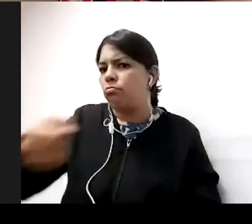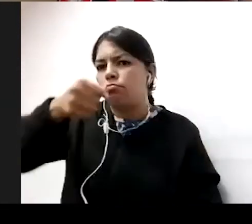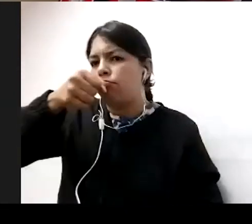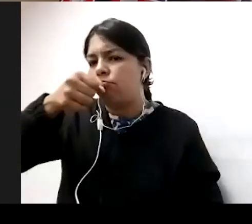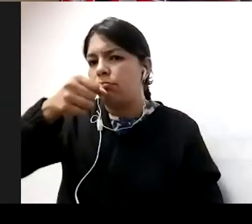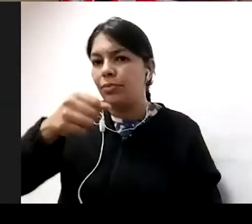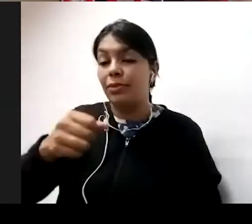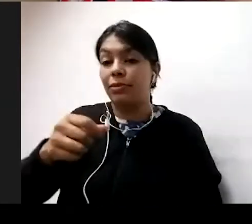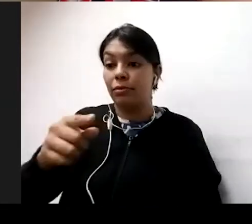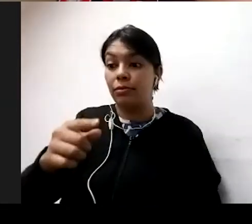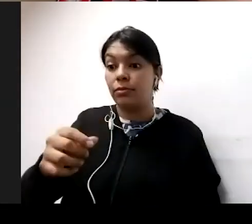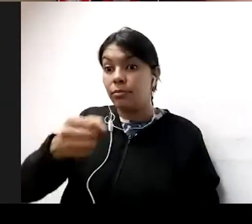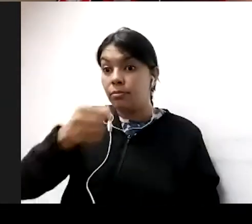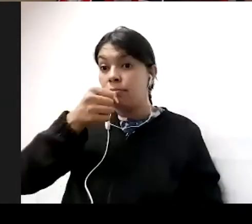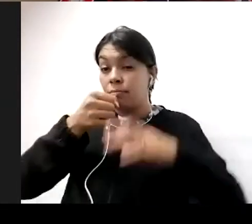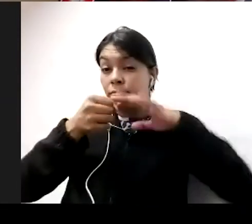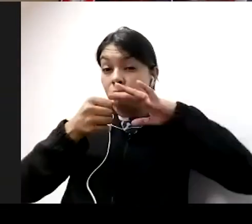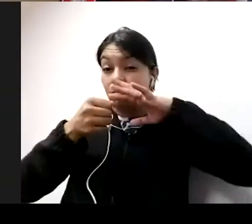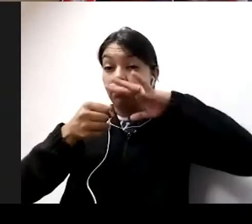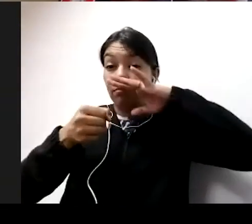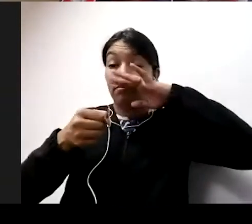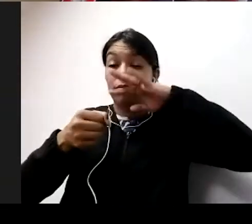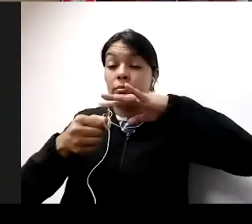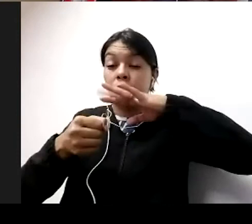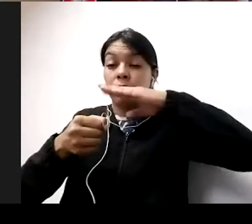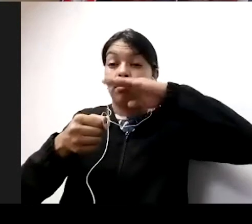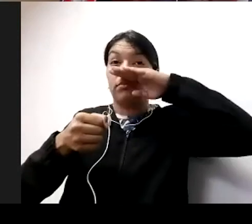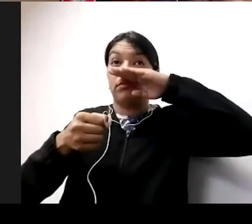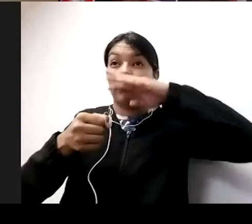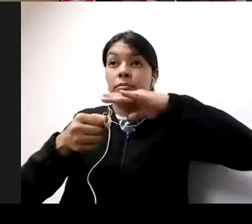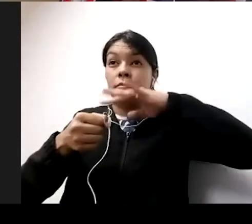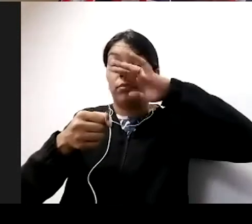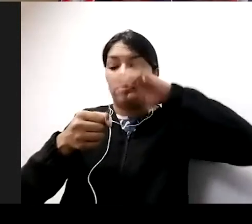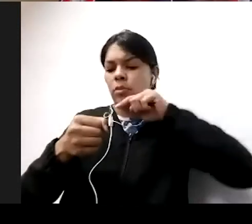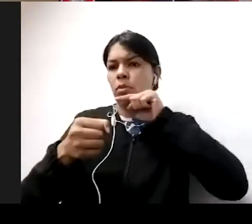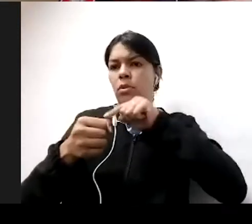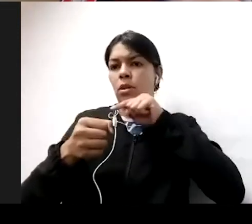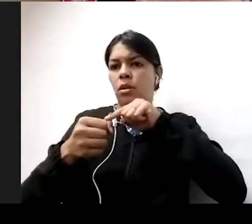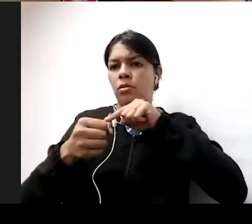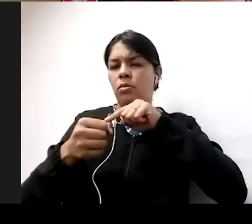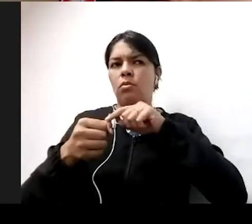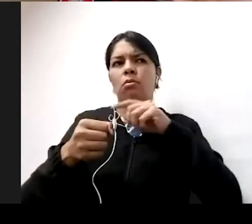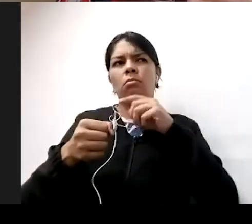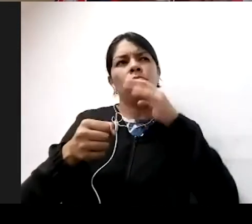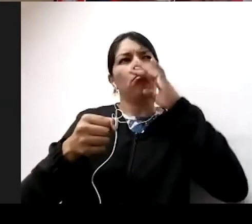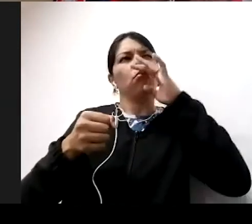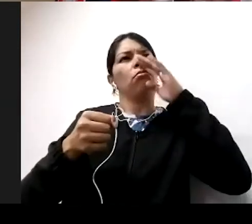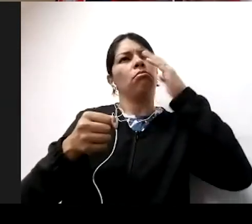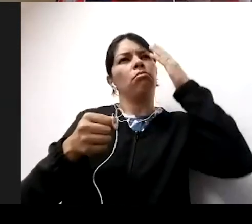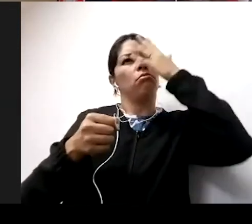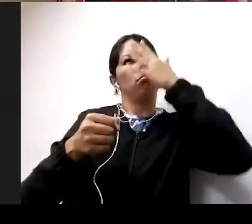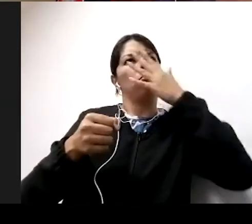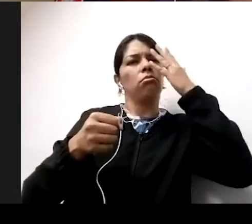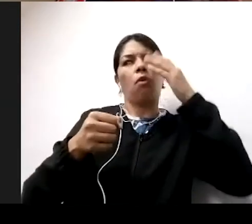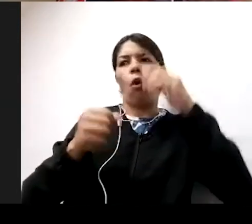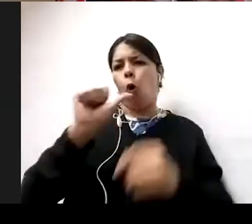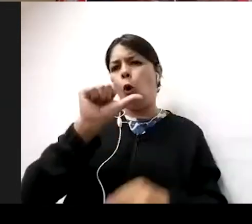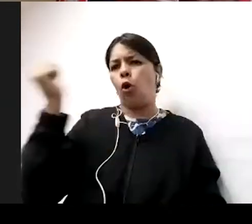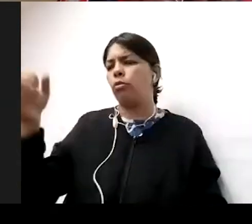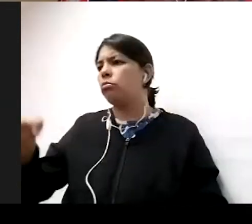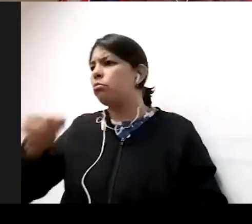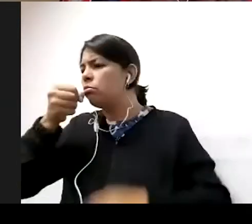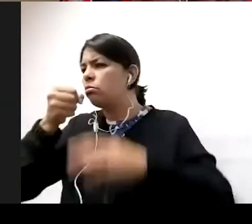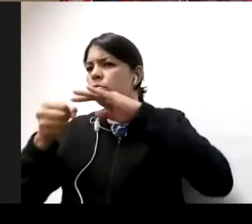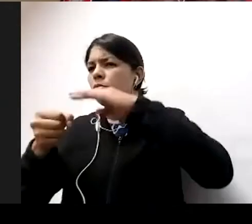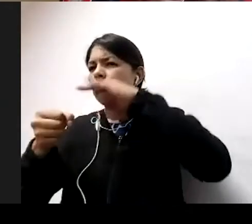estas sustancias son diferentes dependiendo de la sustancia que se consuma, algunas personas hacen hasta lo imposible por conseguir su